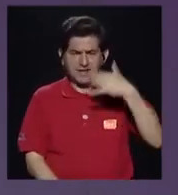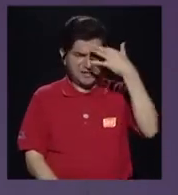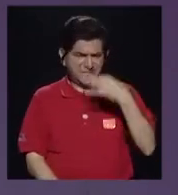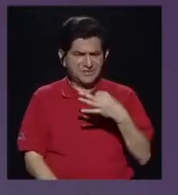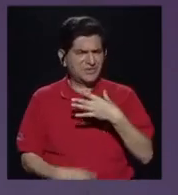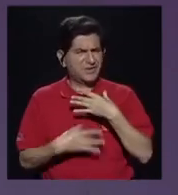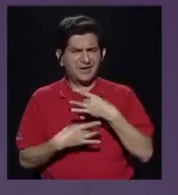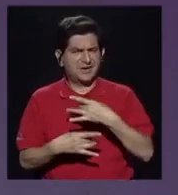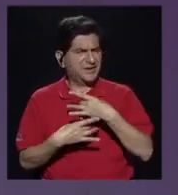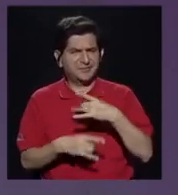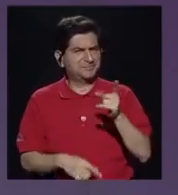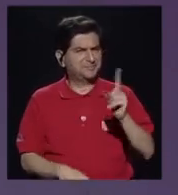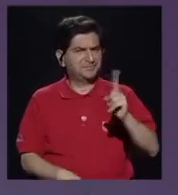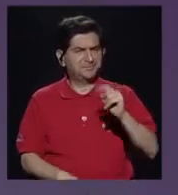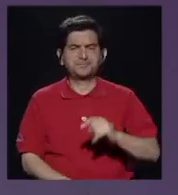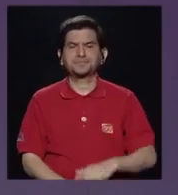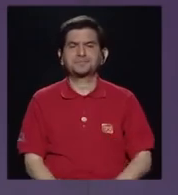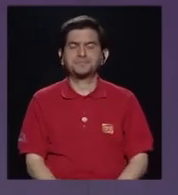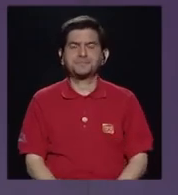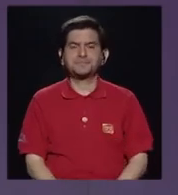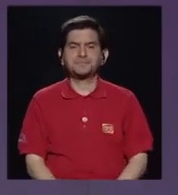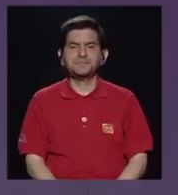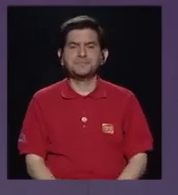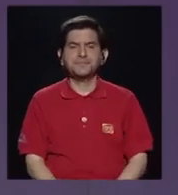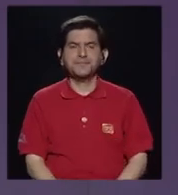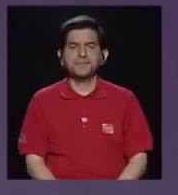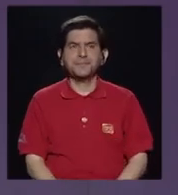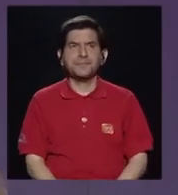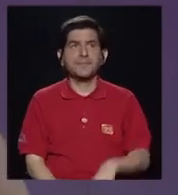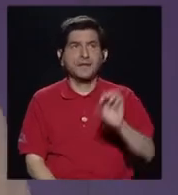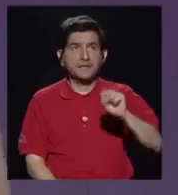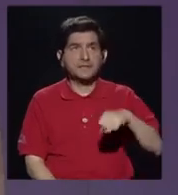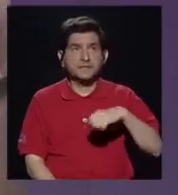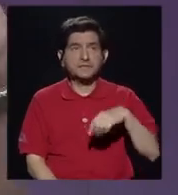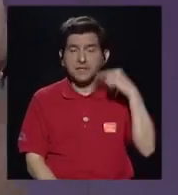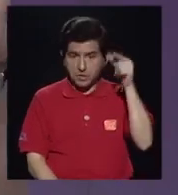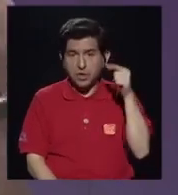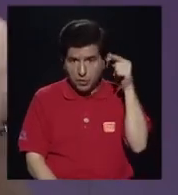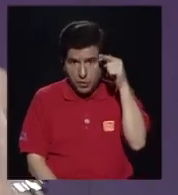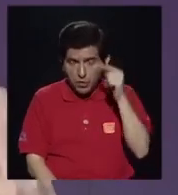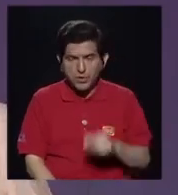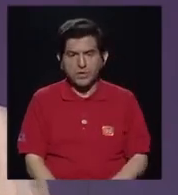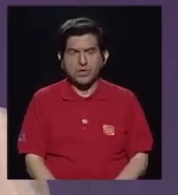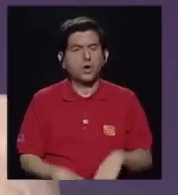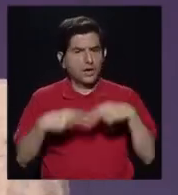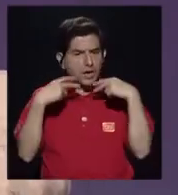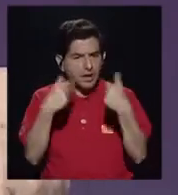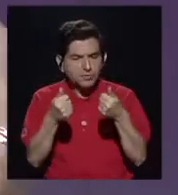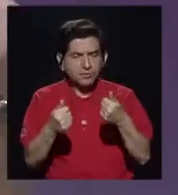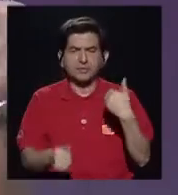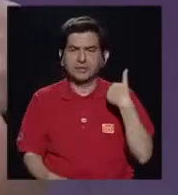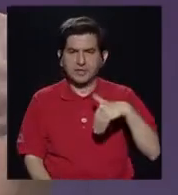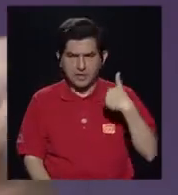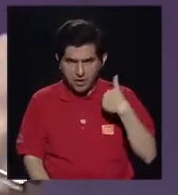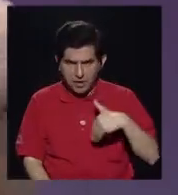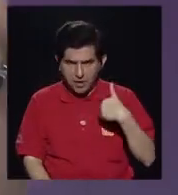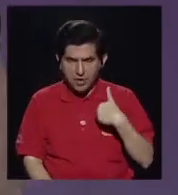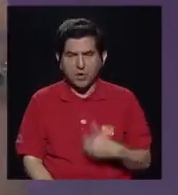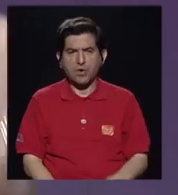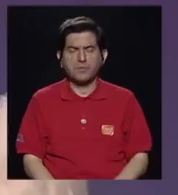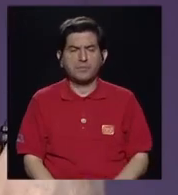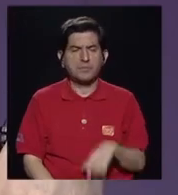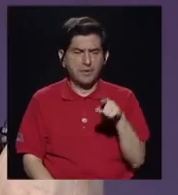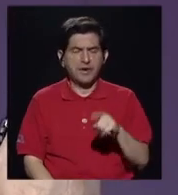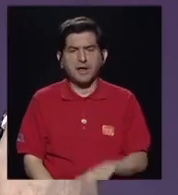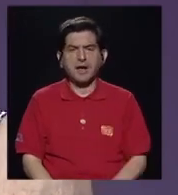interesante e sí naturalmente la la automáticamente el hombre emasculado por